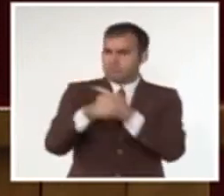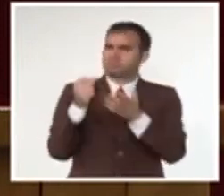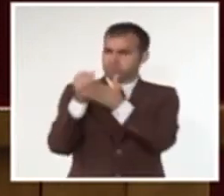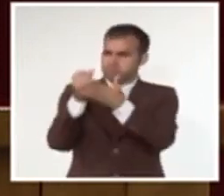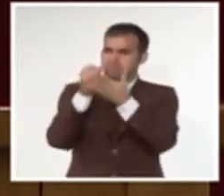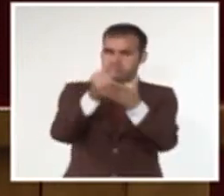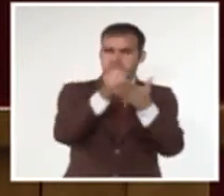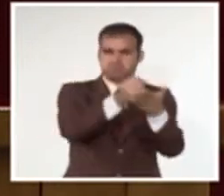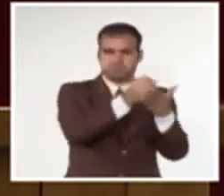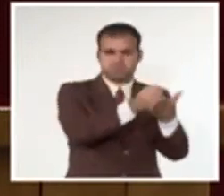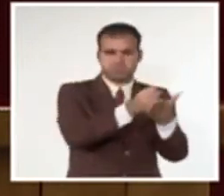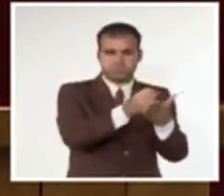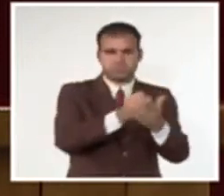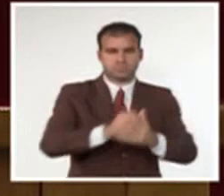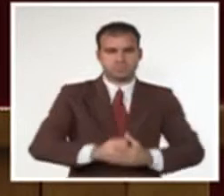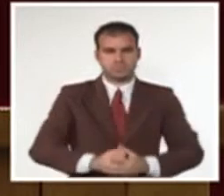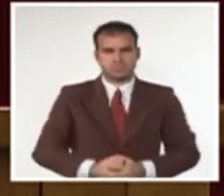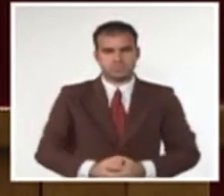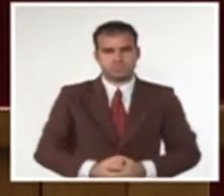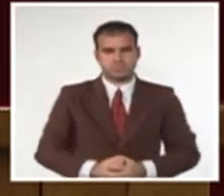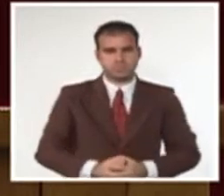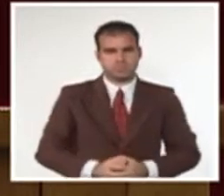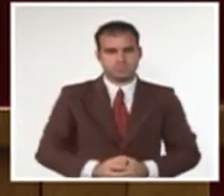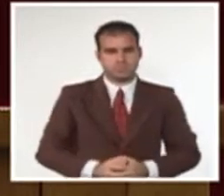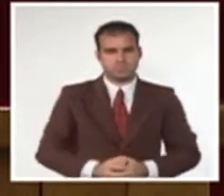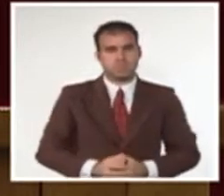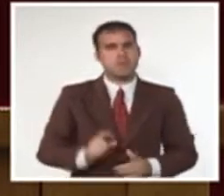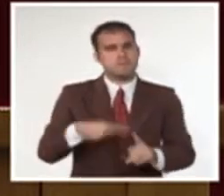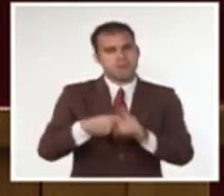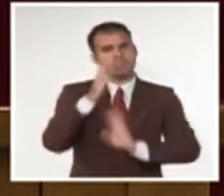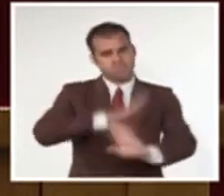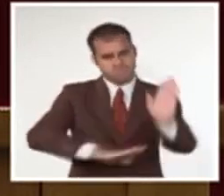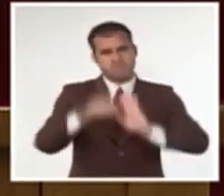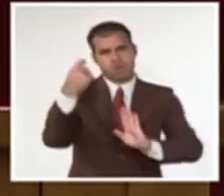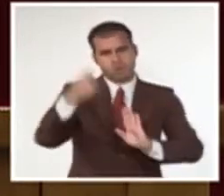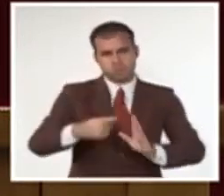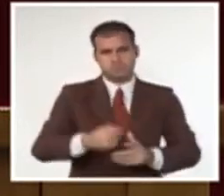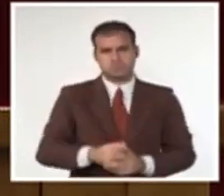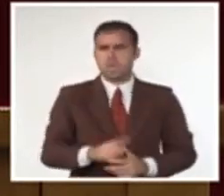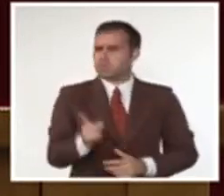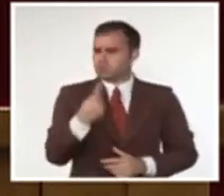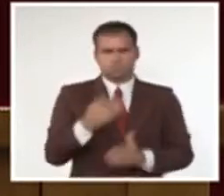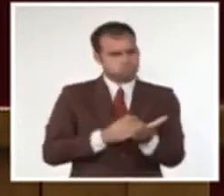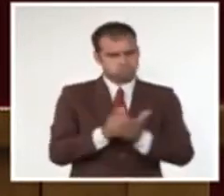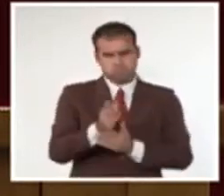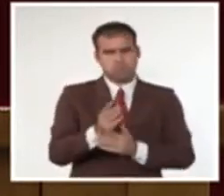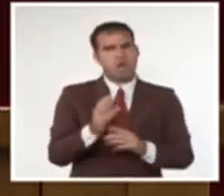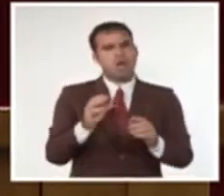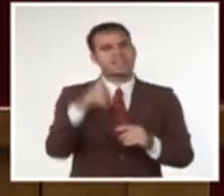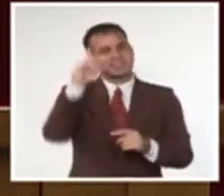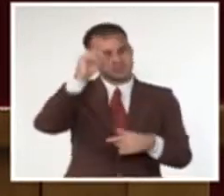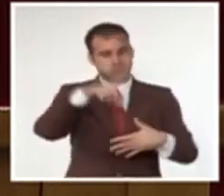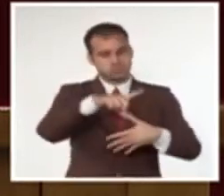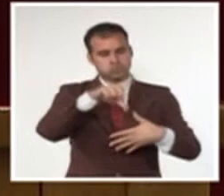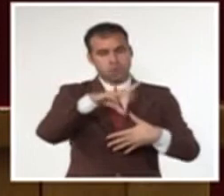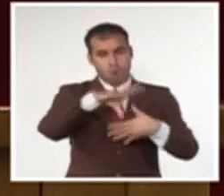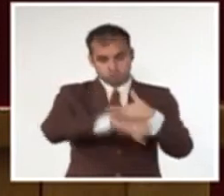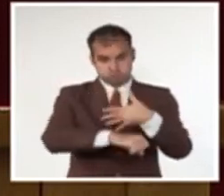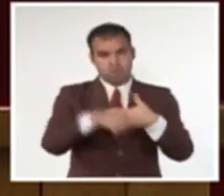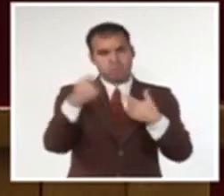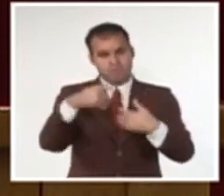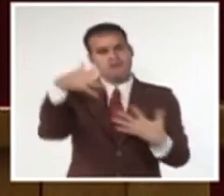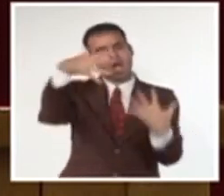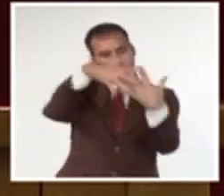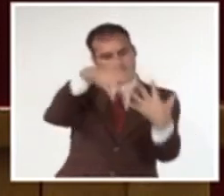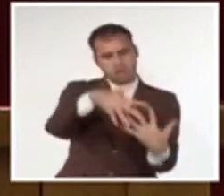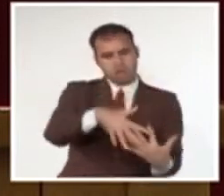la defensa de las causas justas. Seguiremos promoviendo la integración de la región latinoamericana y caribeña, la